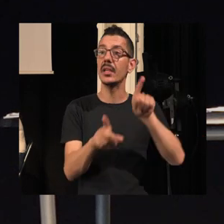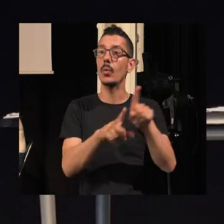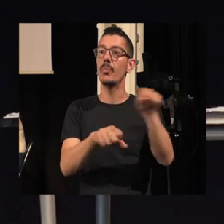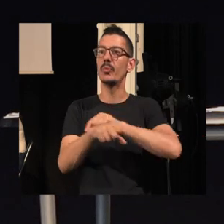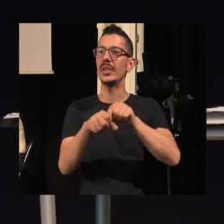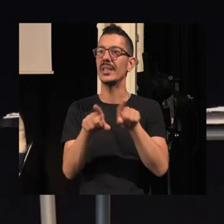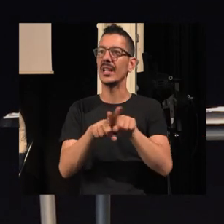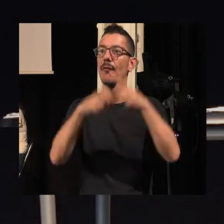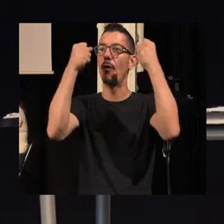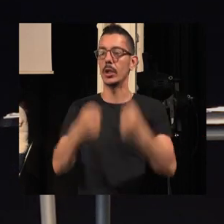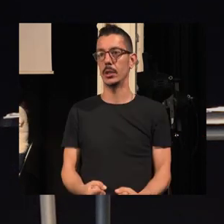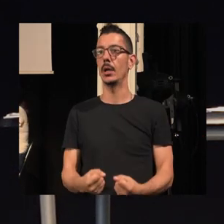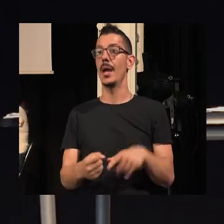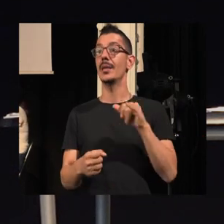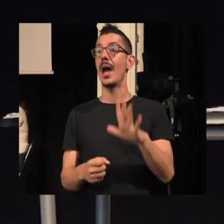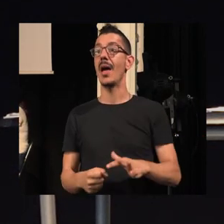fuerte.